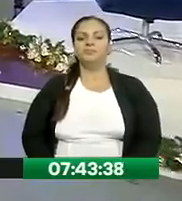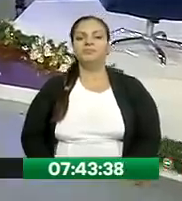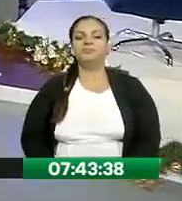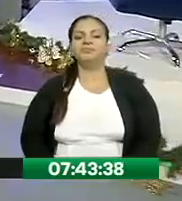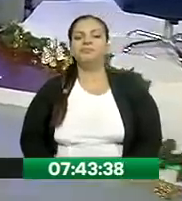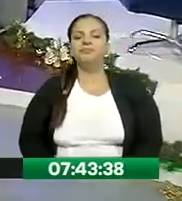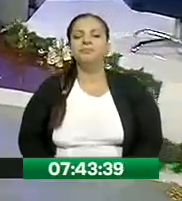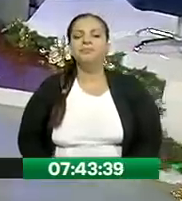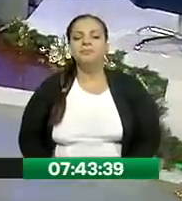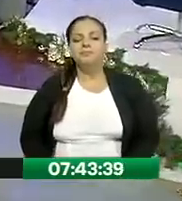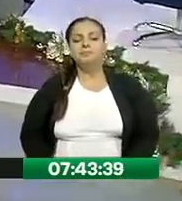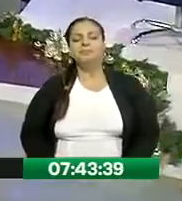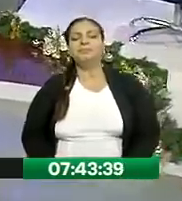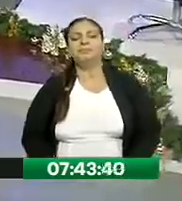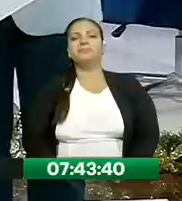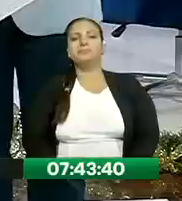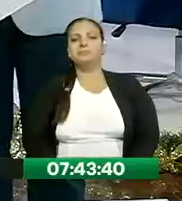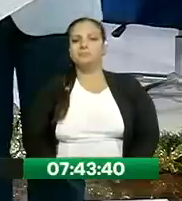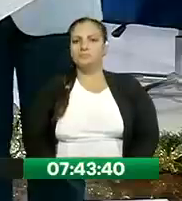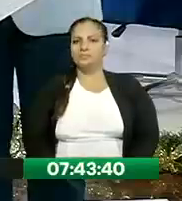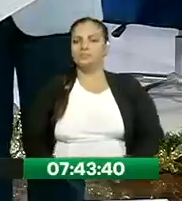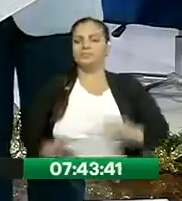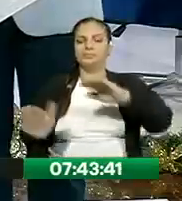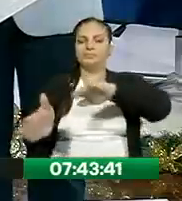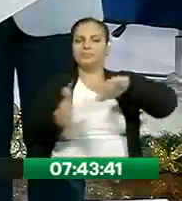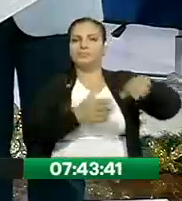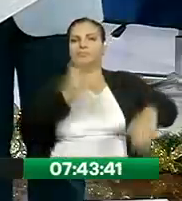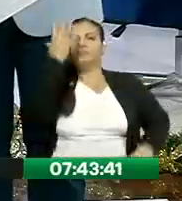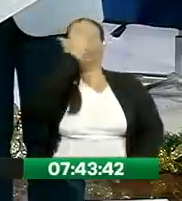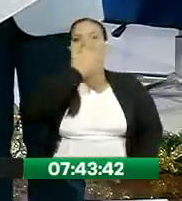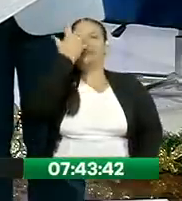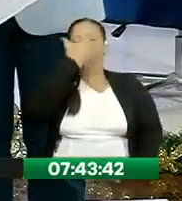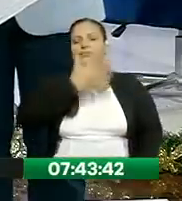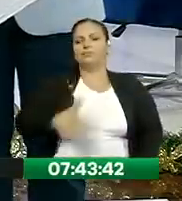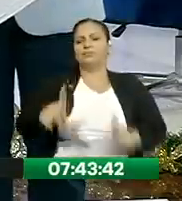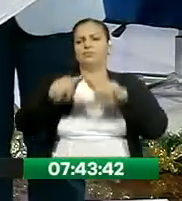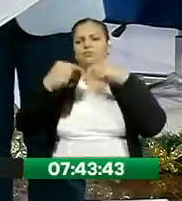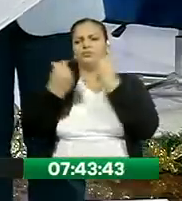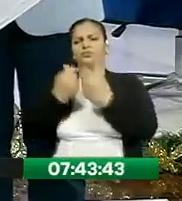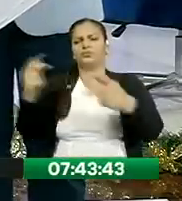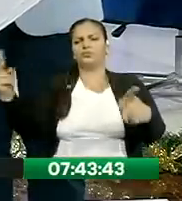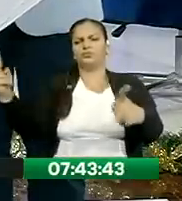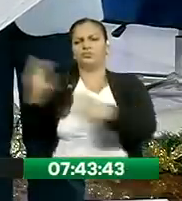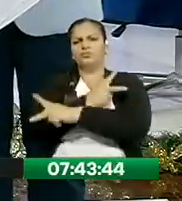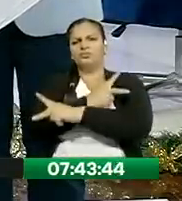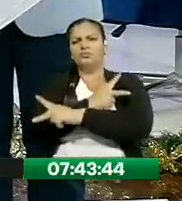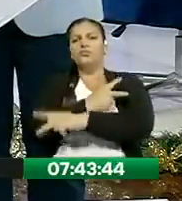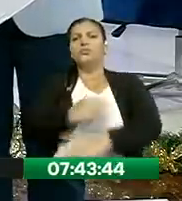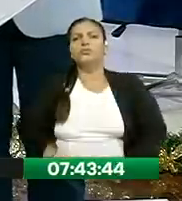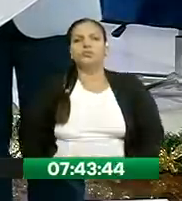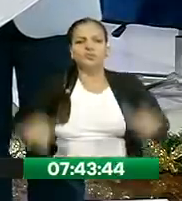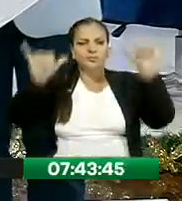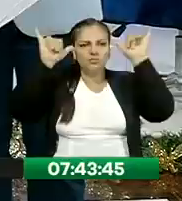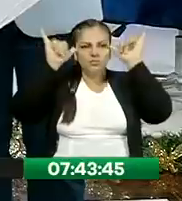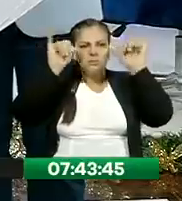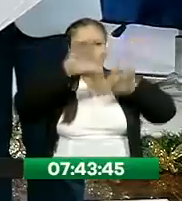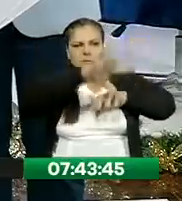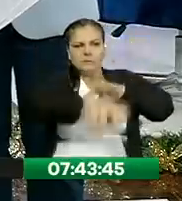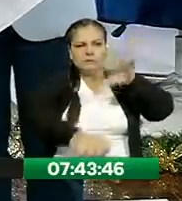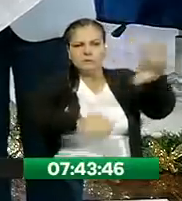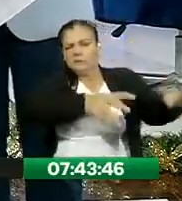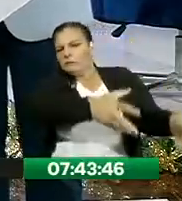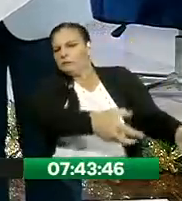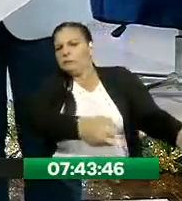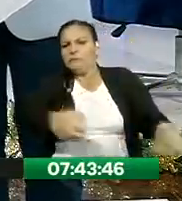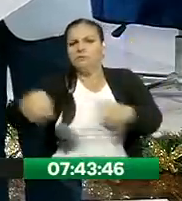Desarticulan una presunta organización dedicada al robo de ganado en Esmeraldas. El líder de la banda dirigía a sus colaboradores desde